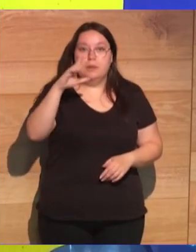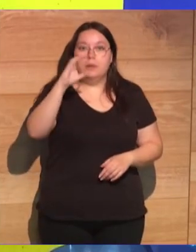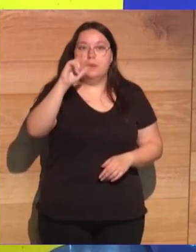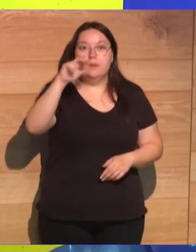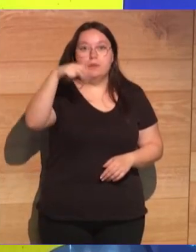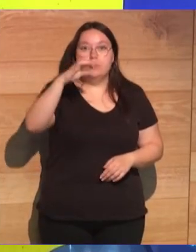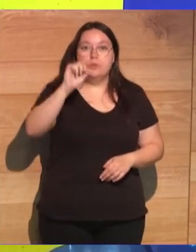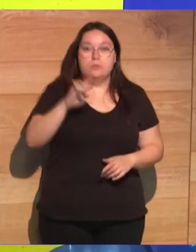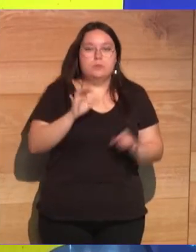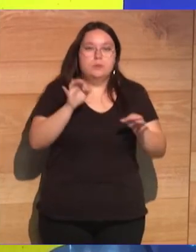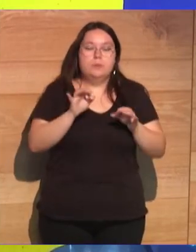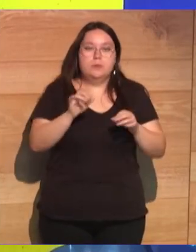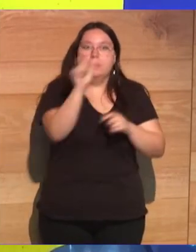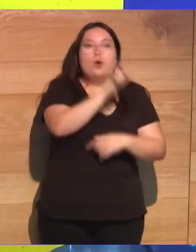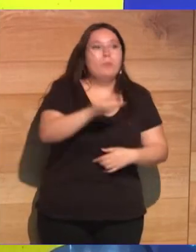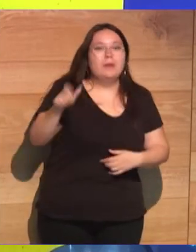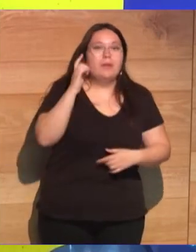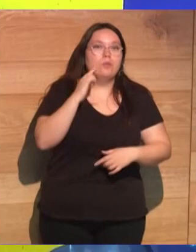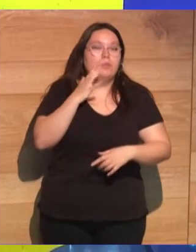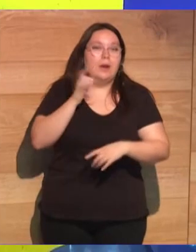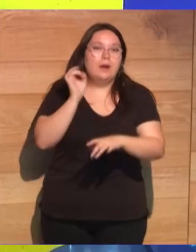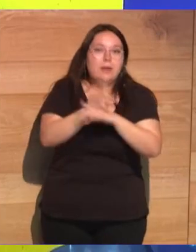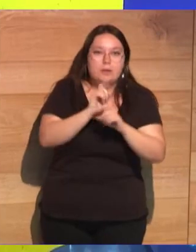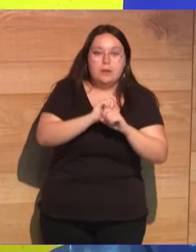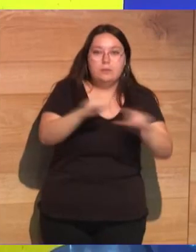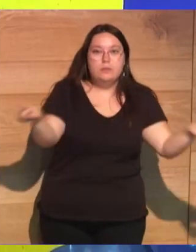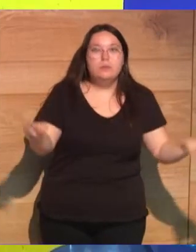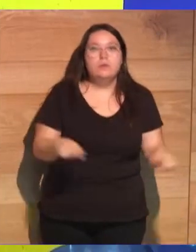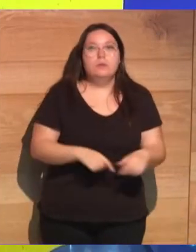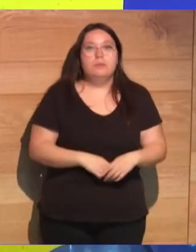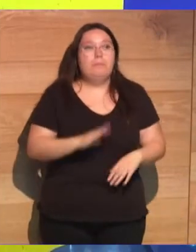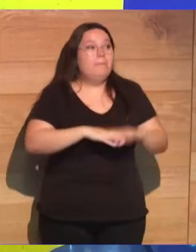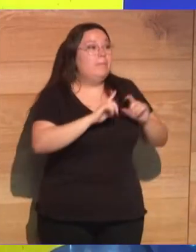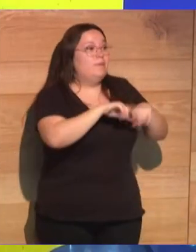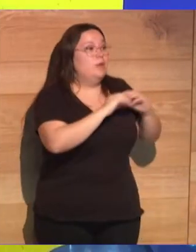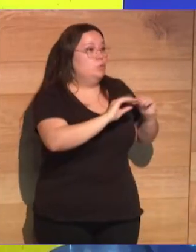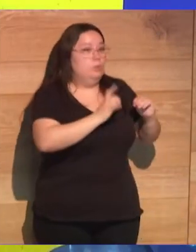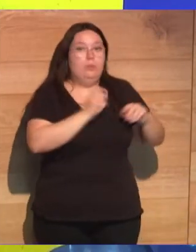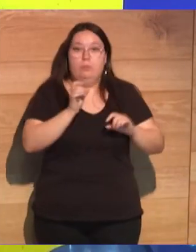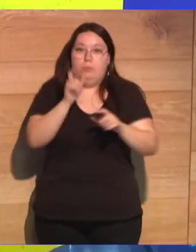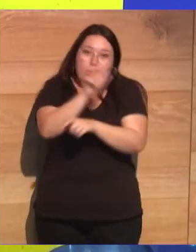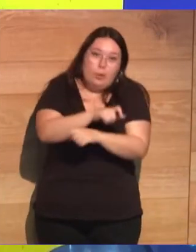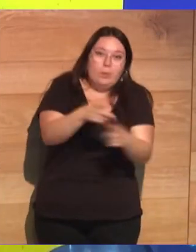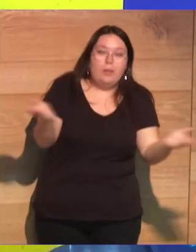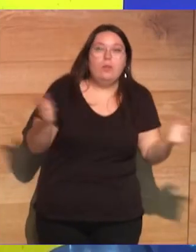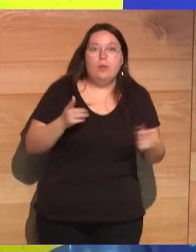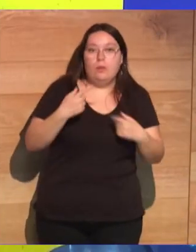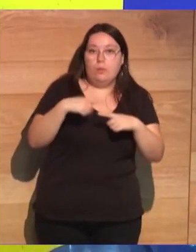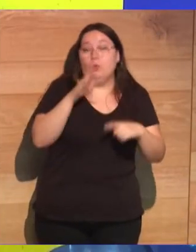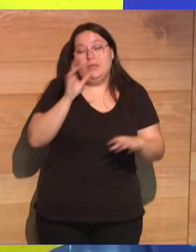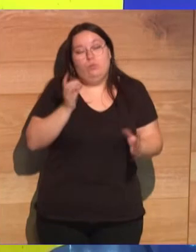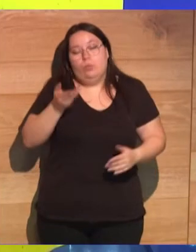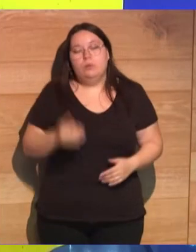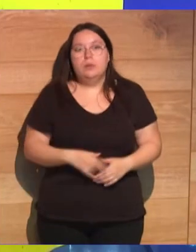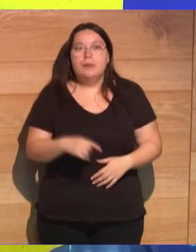una carta a la humanidad, menos, no la saca su familia, la saca la humanidad, porque es así de importante, y ahí